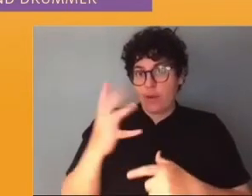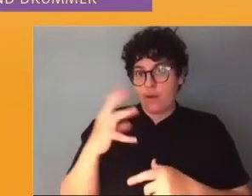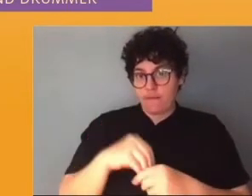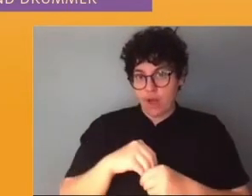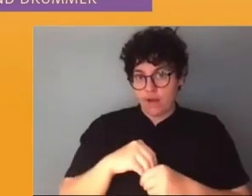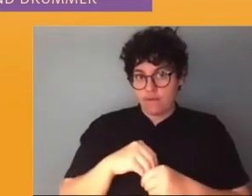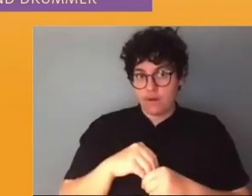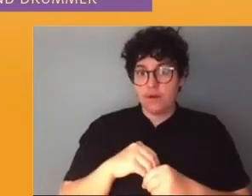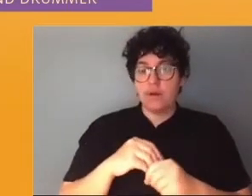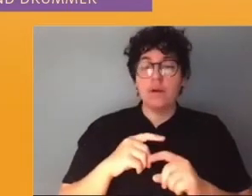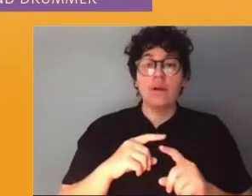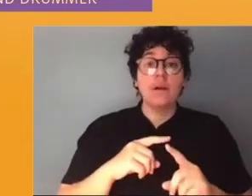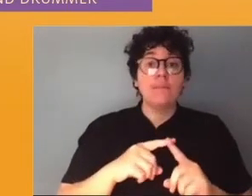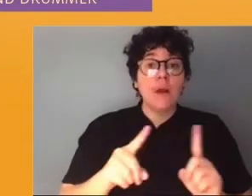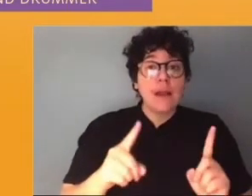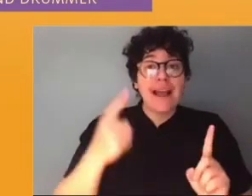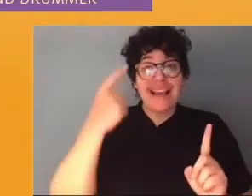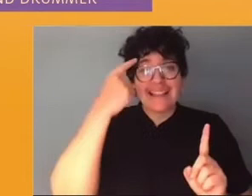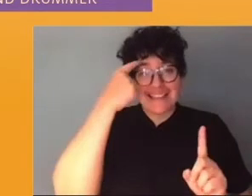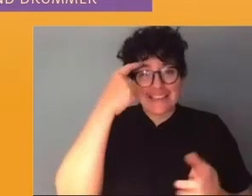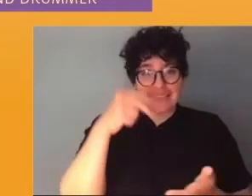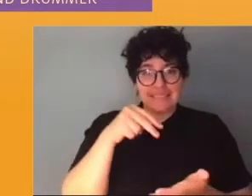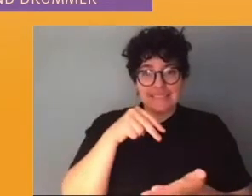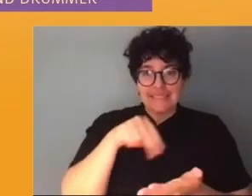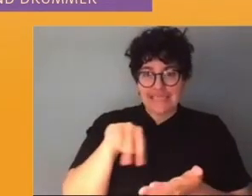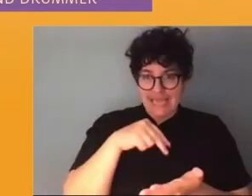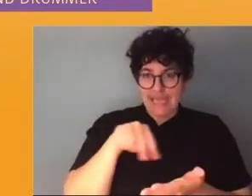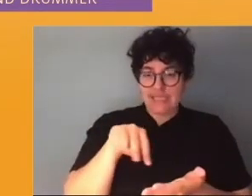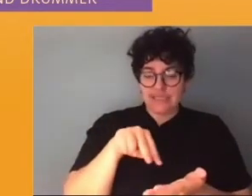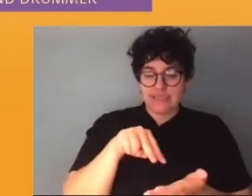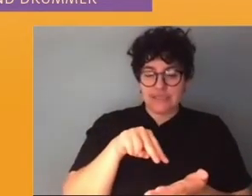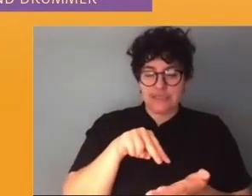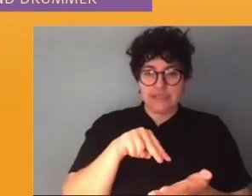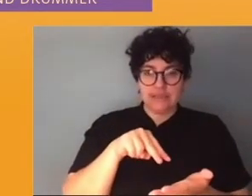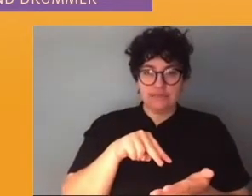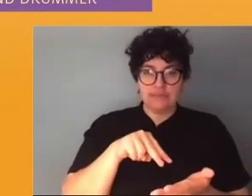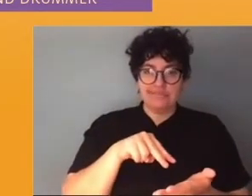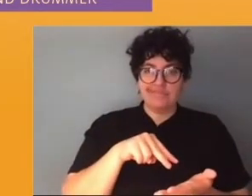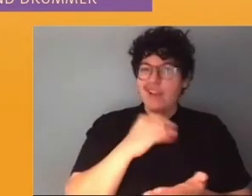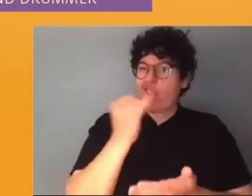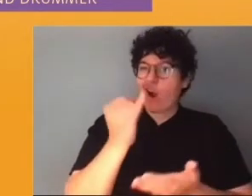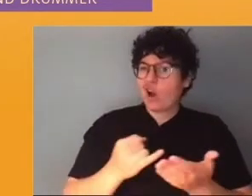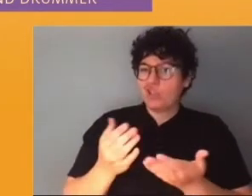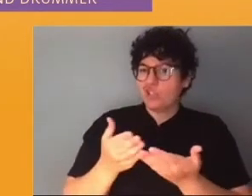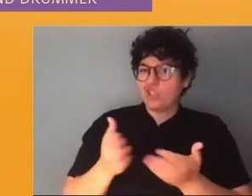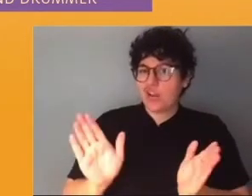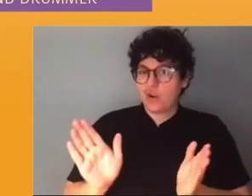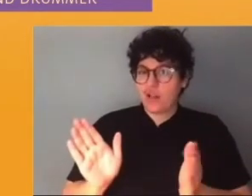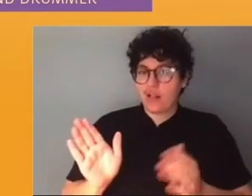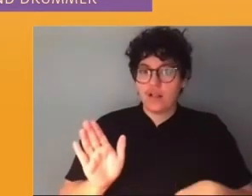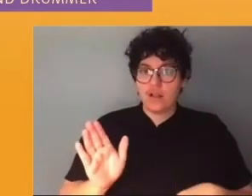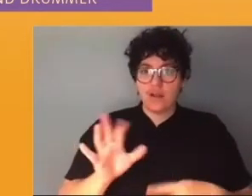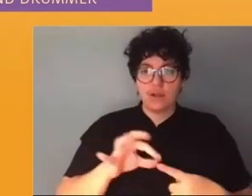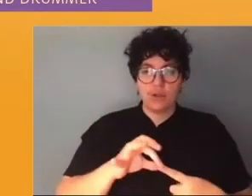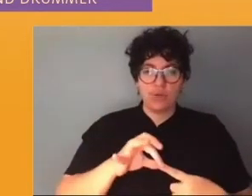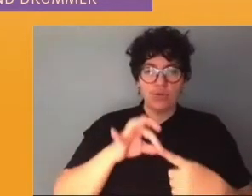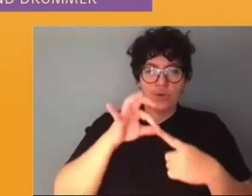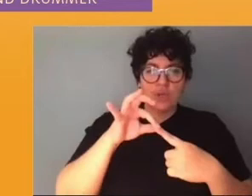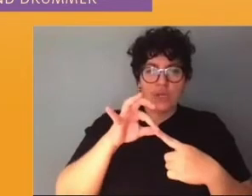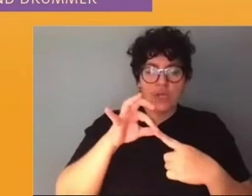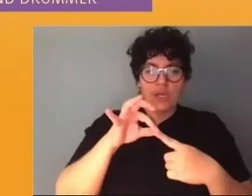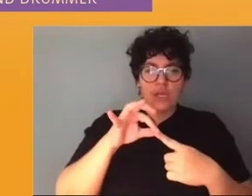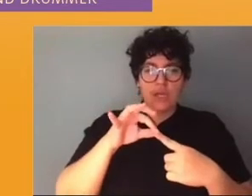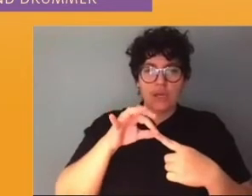hace esta música, pero yo siento que el baile es, o los artes en general, son una manera tan única de